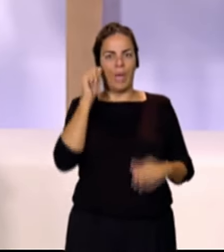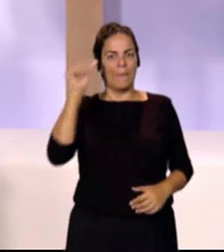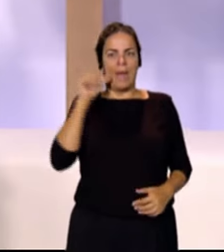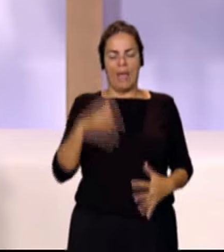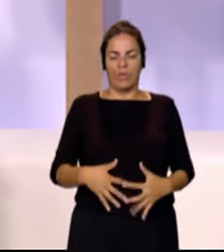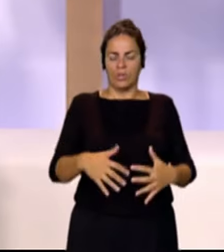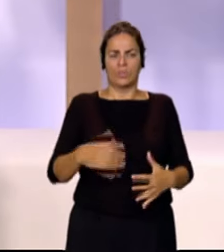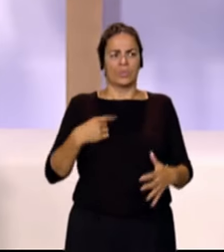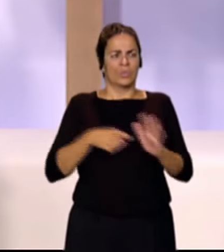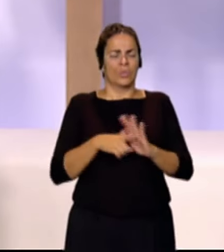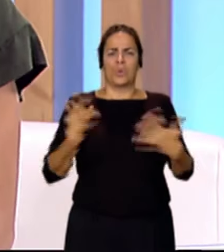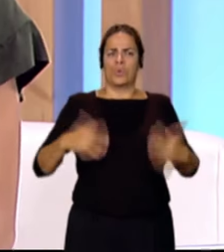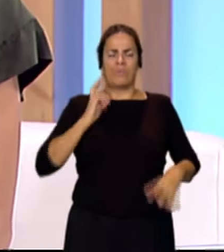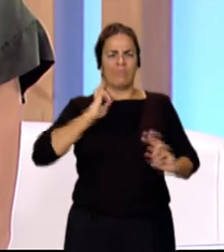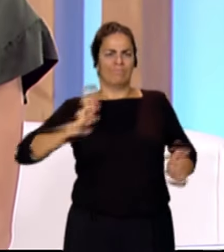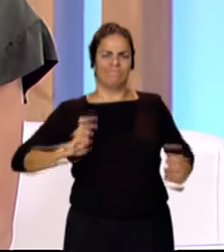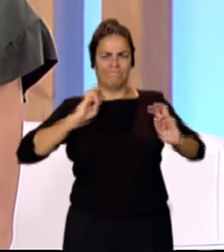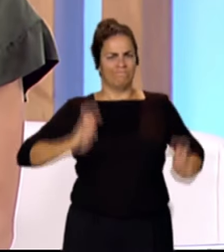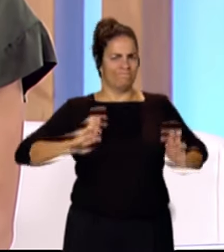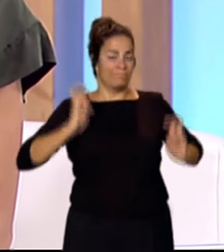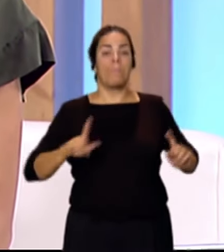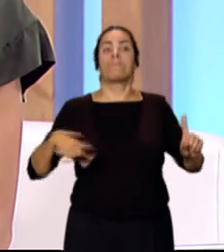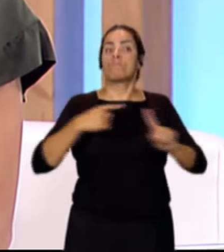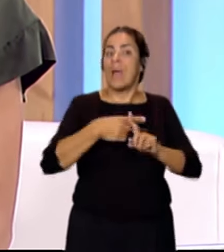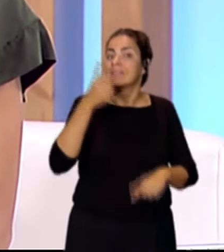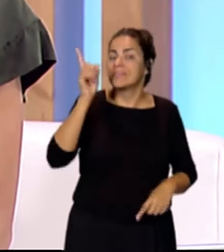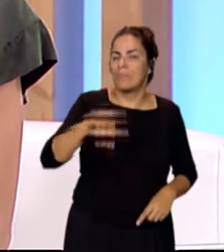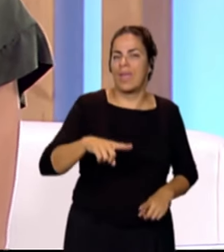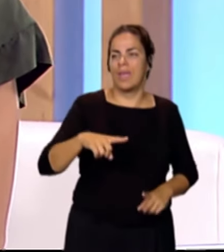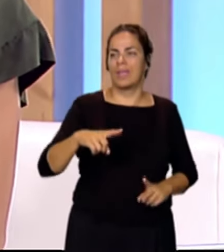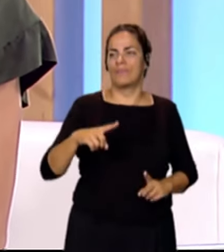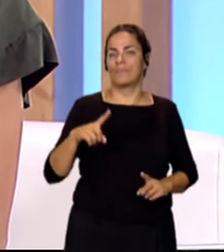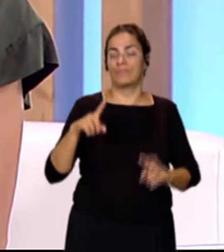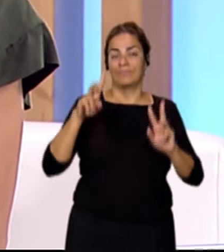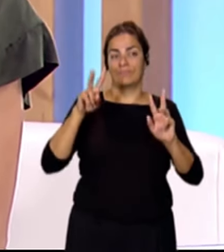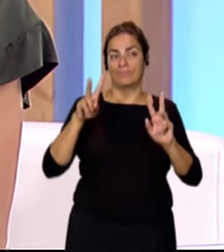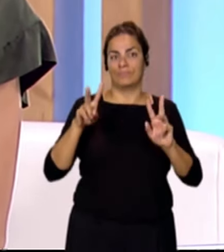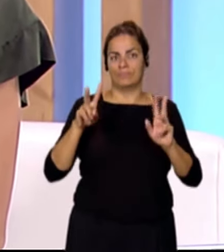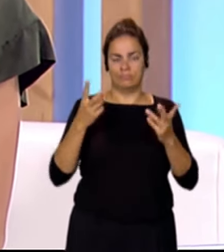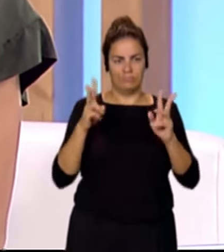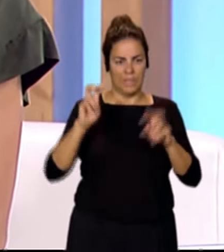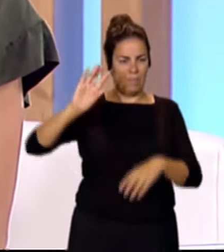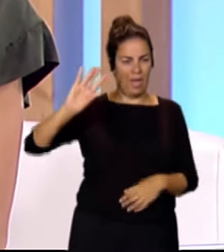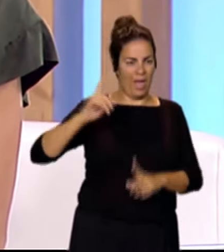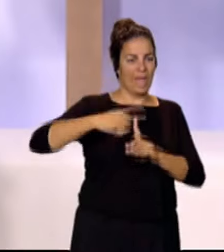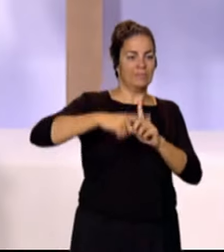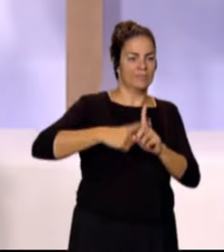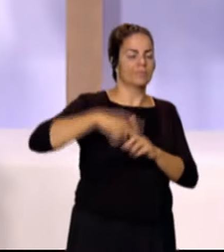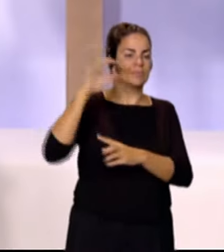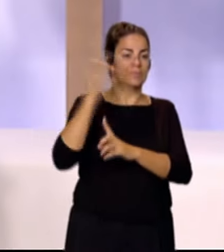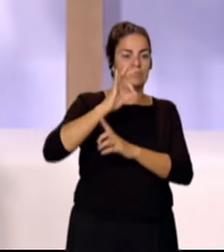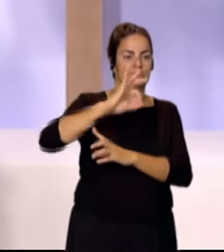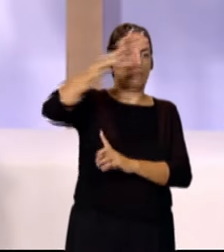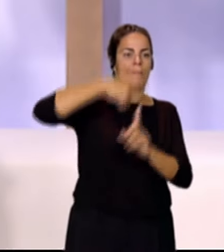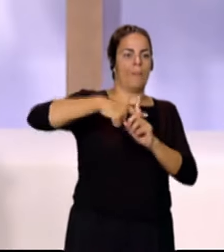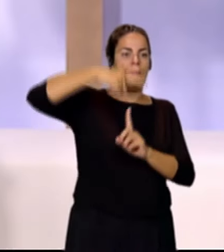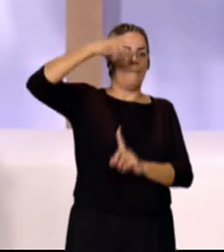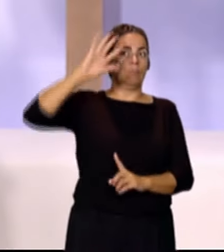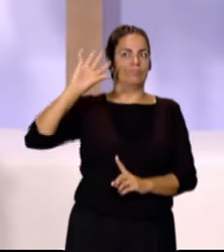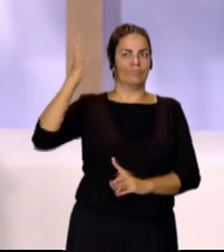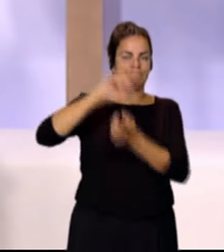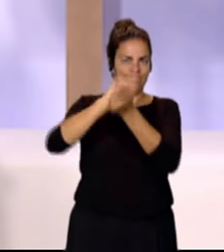parte ya se acusaban aumento de grados importantes en todo lo que es el en la meteorología debido al cambio climático entonces 10 años después